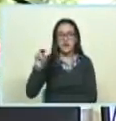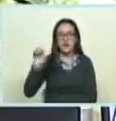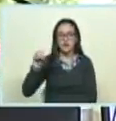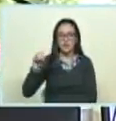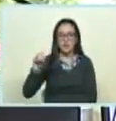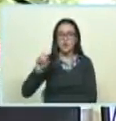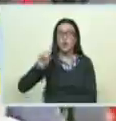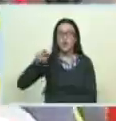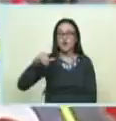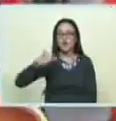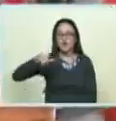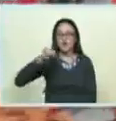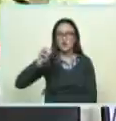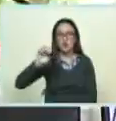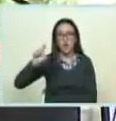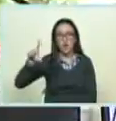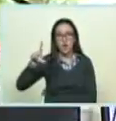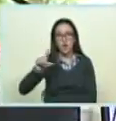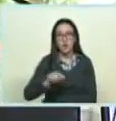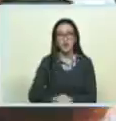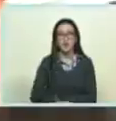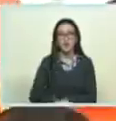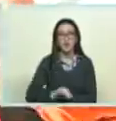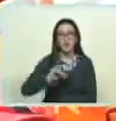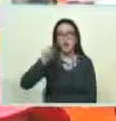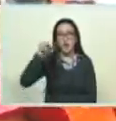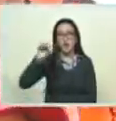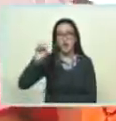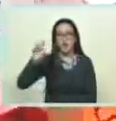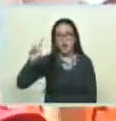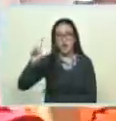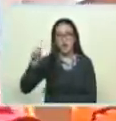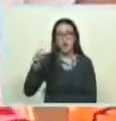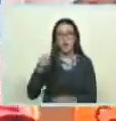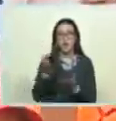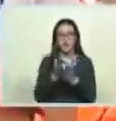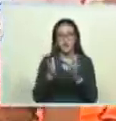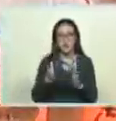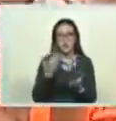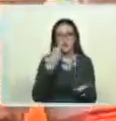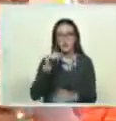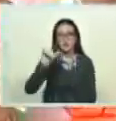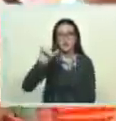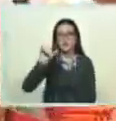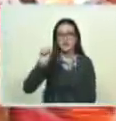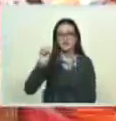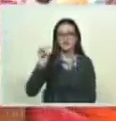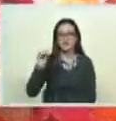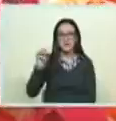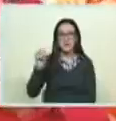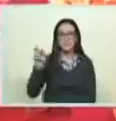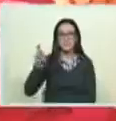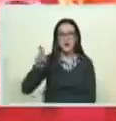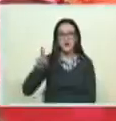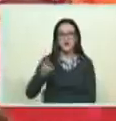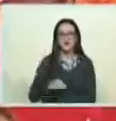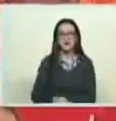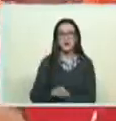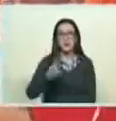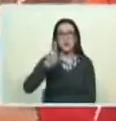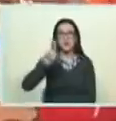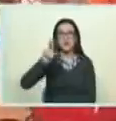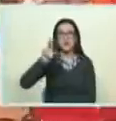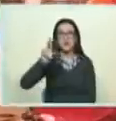Cedeño, Yasnedi Guarnieri, Noel Joven Avendaño, Itzamari Matuti, Rummel